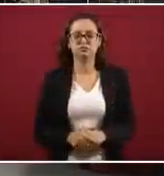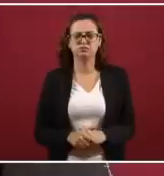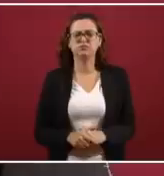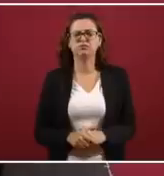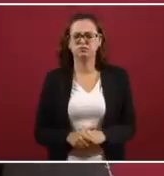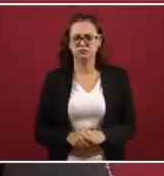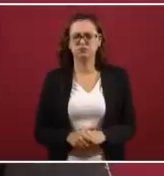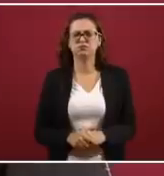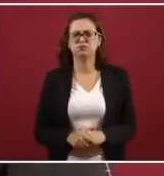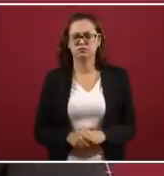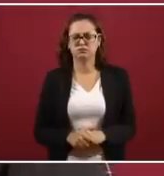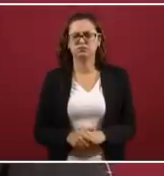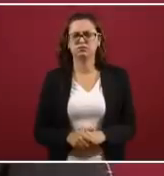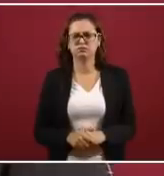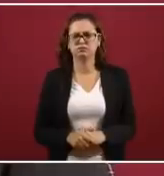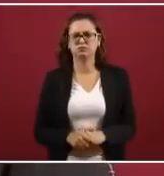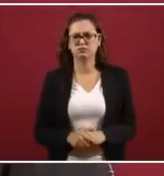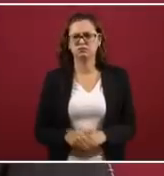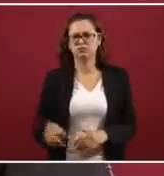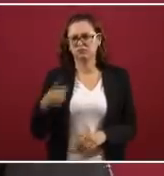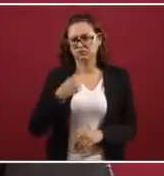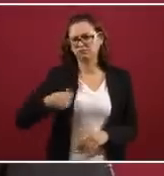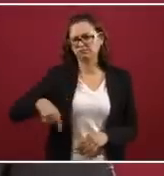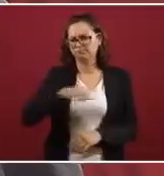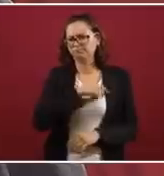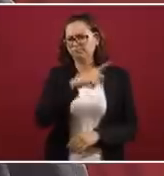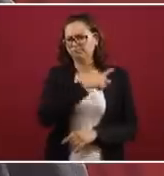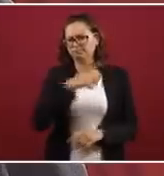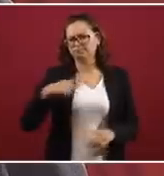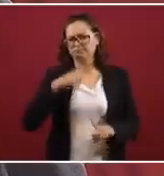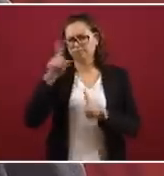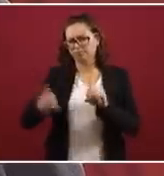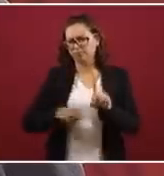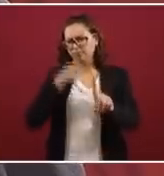tenemos que llegar a un acuerdo.